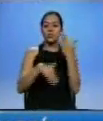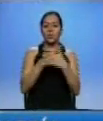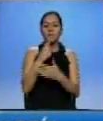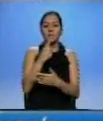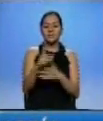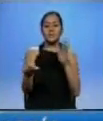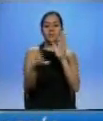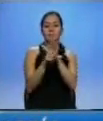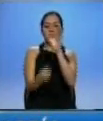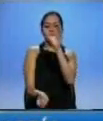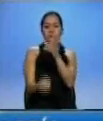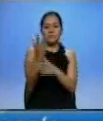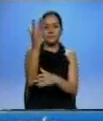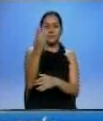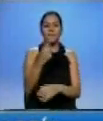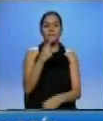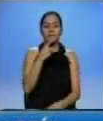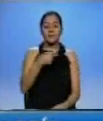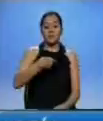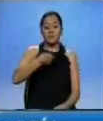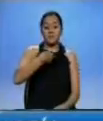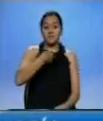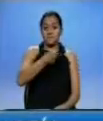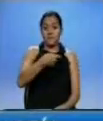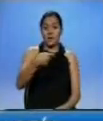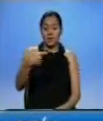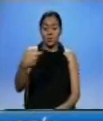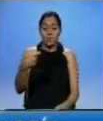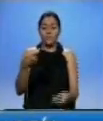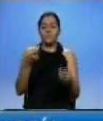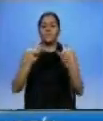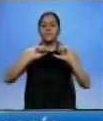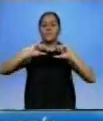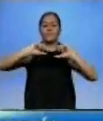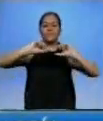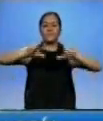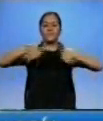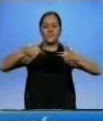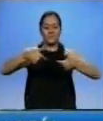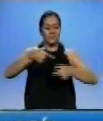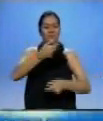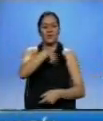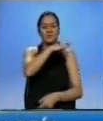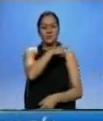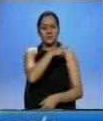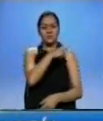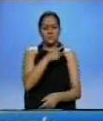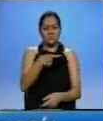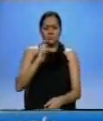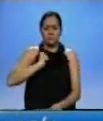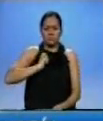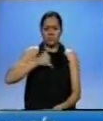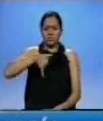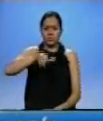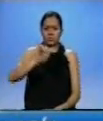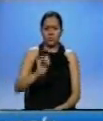vigencia de la ley. Los bonos que recibían como ascenso se los sigue percibiendo.